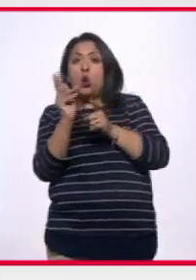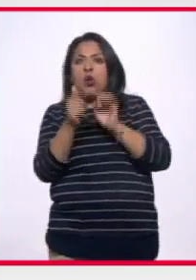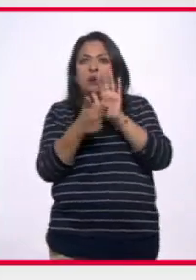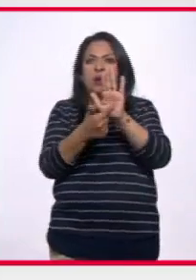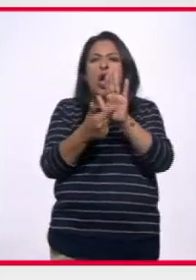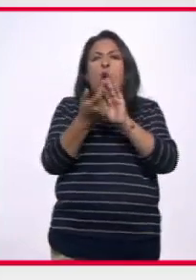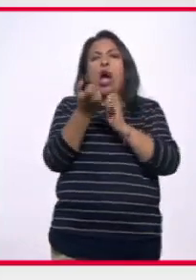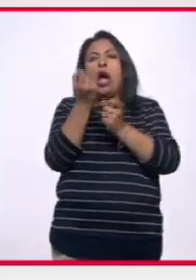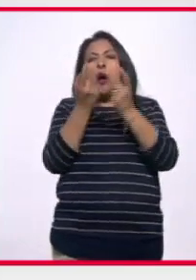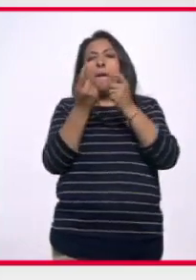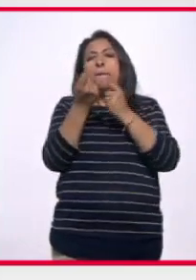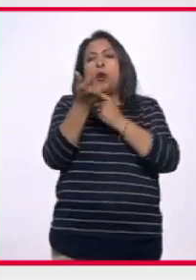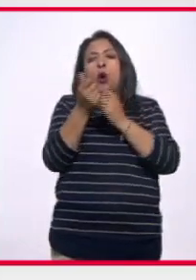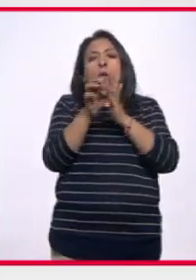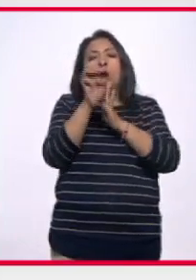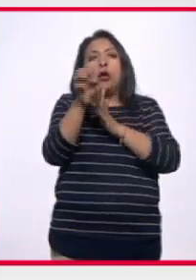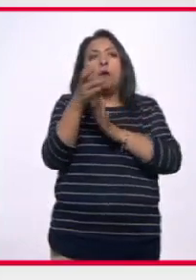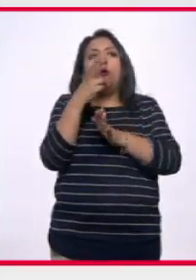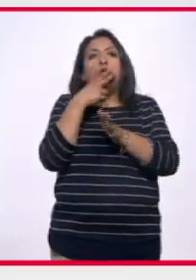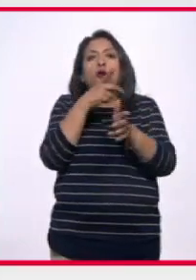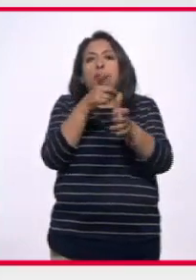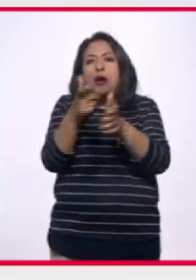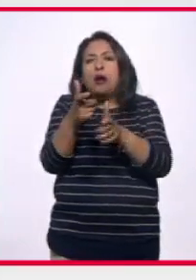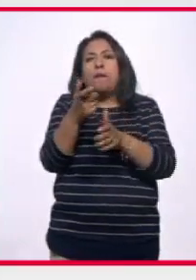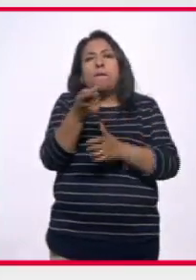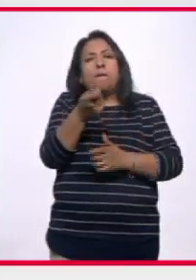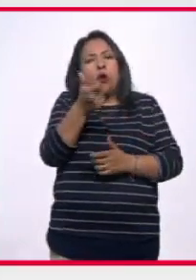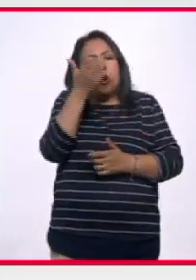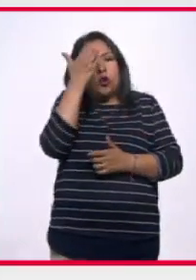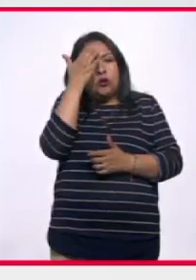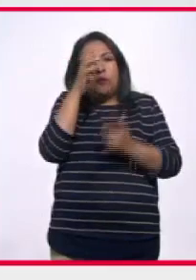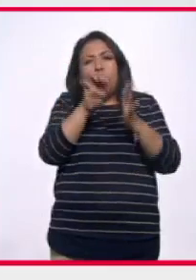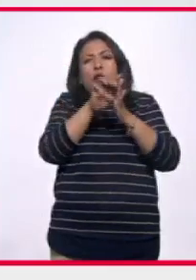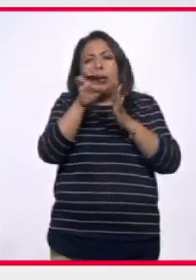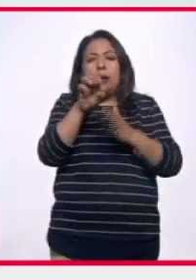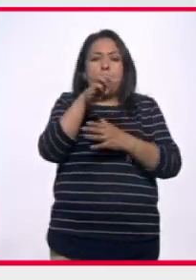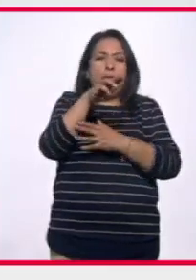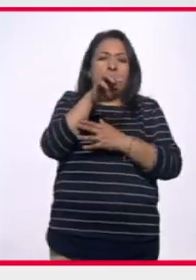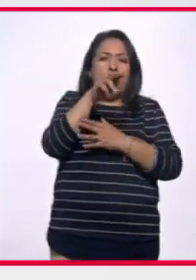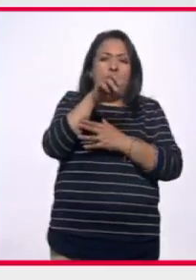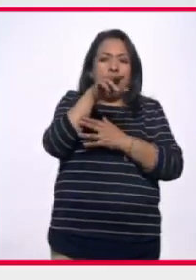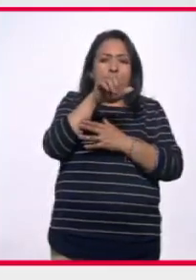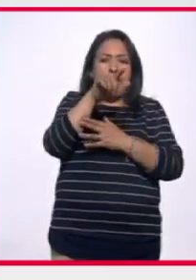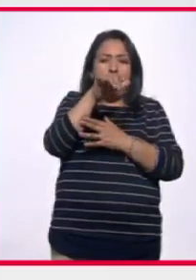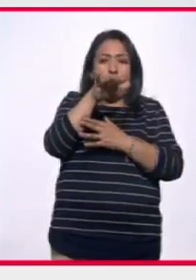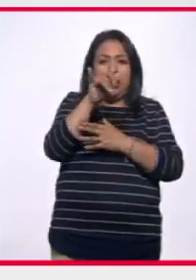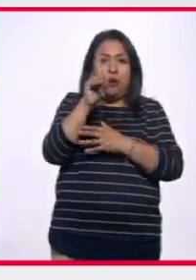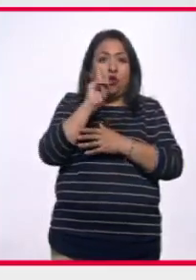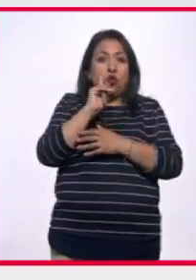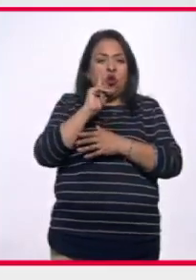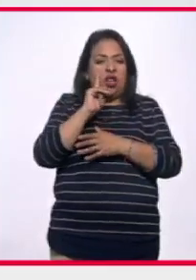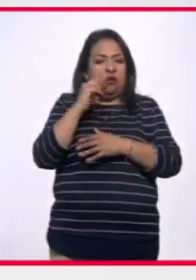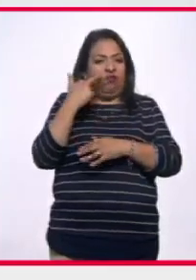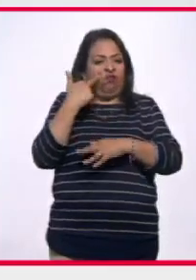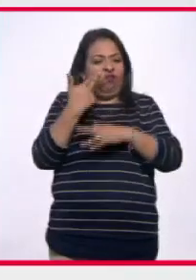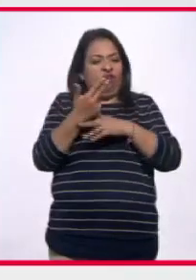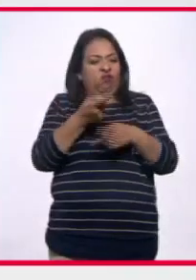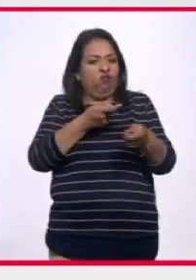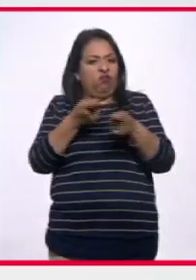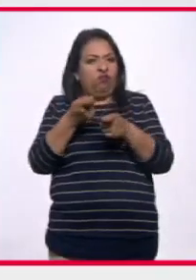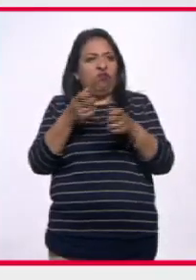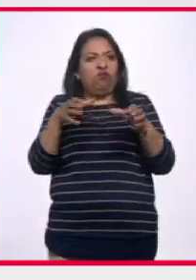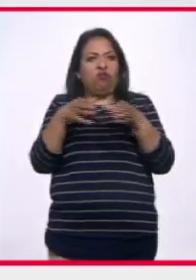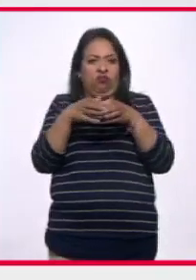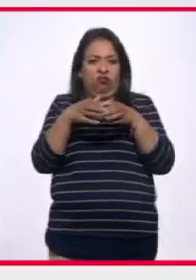otras por ejemplo el uso de las armas pocas veces conocemos casos como la manuela molina una mujer que comandó tropa y que fue